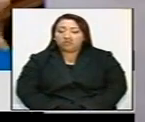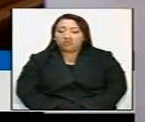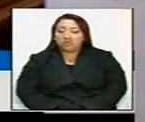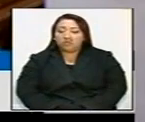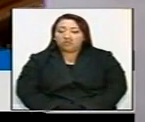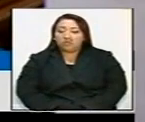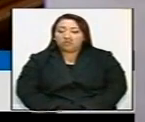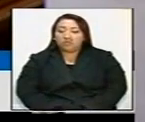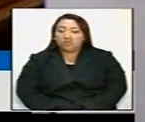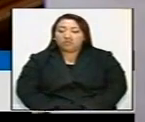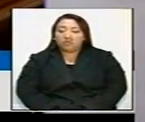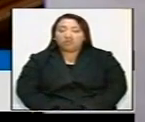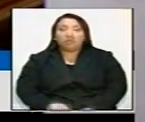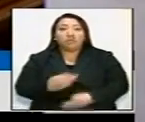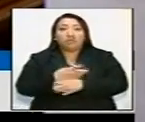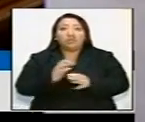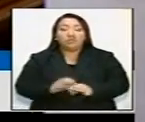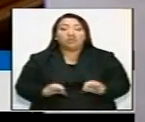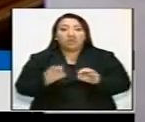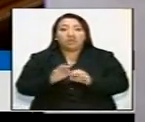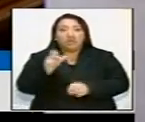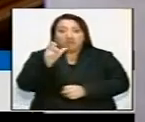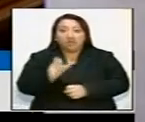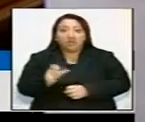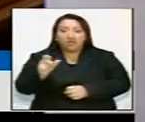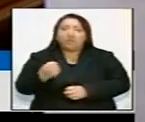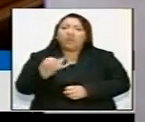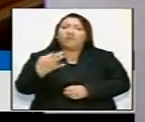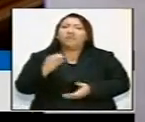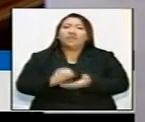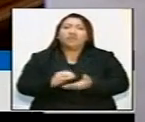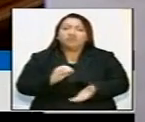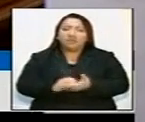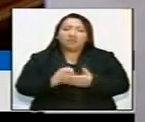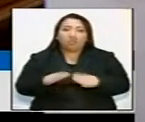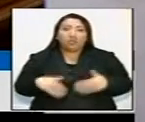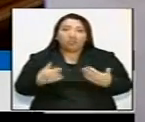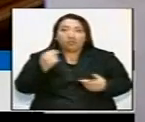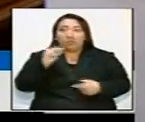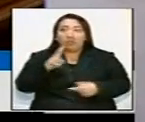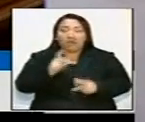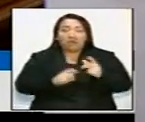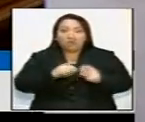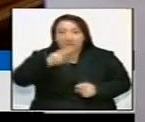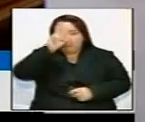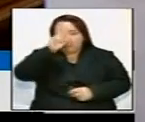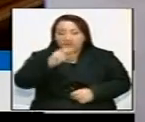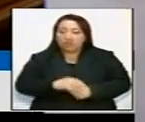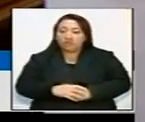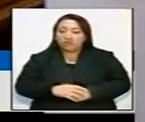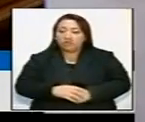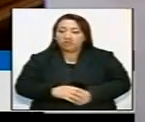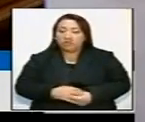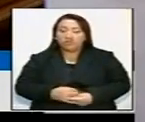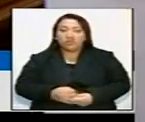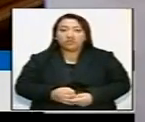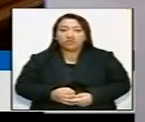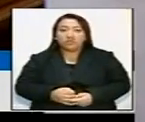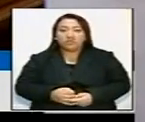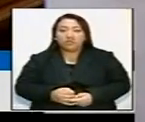el ciudadano a pie. ¿Cuántas veces podemos ver al peruano a